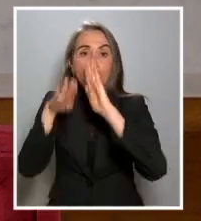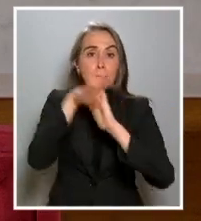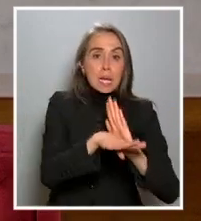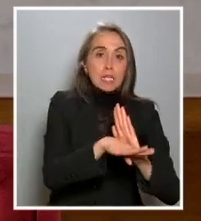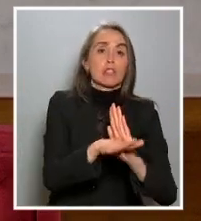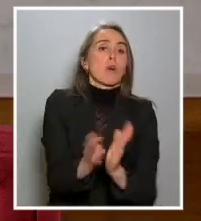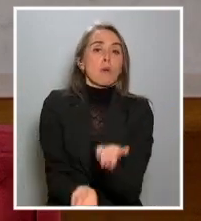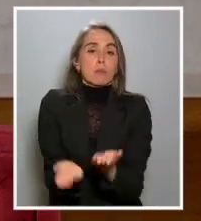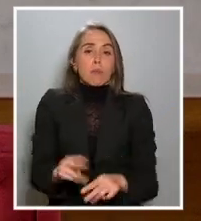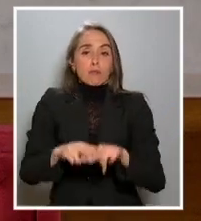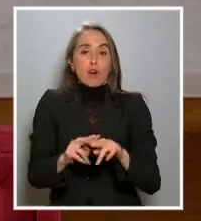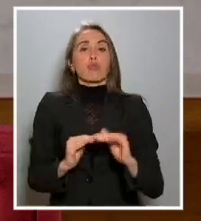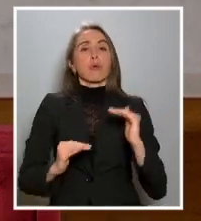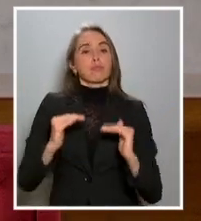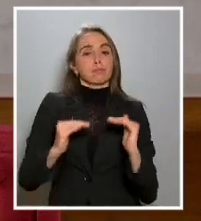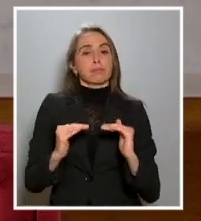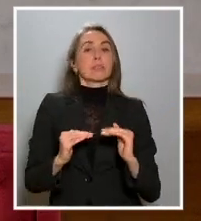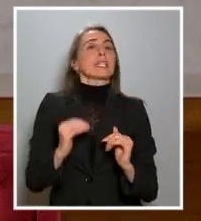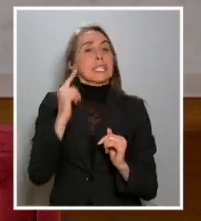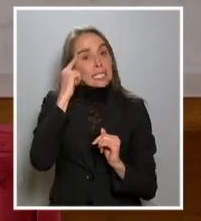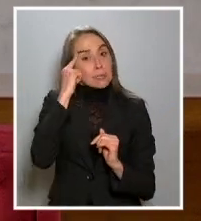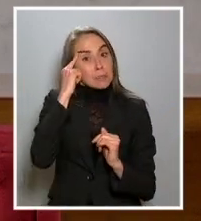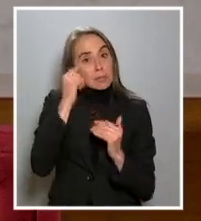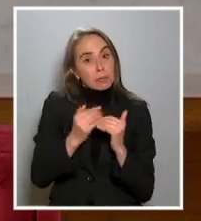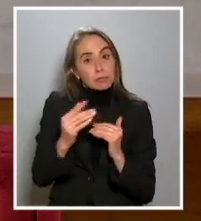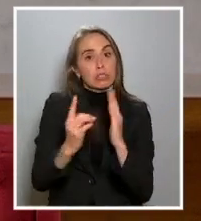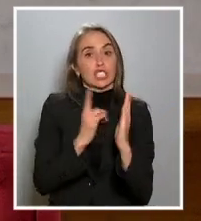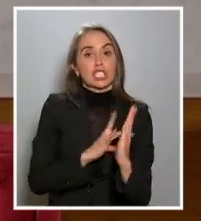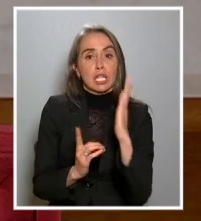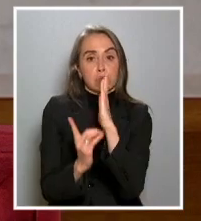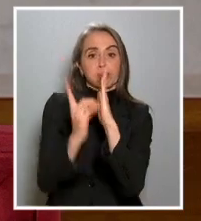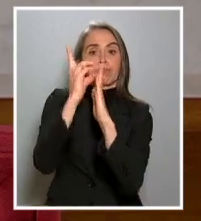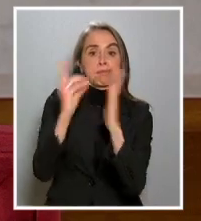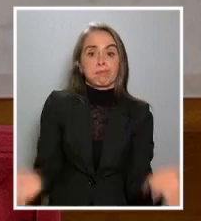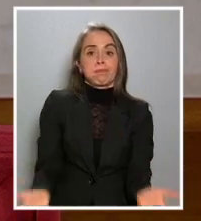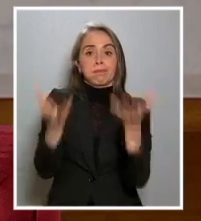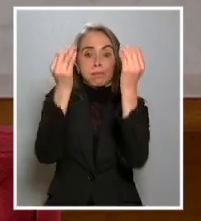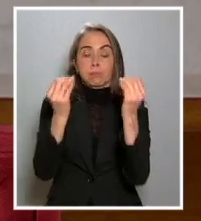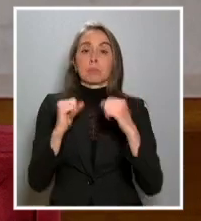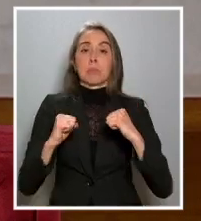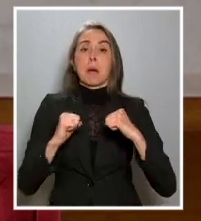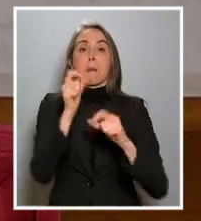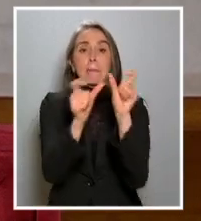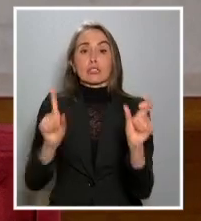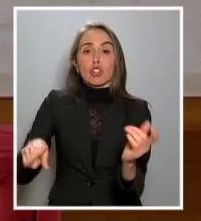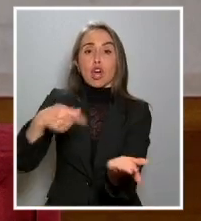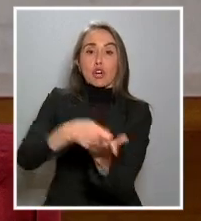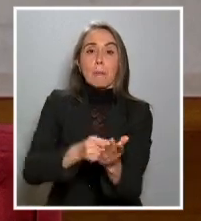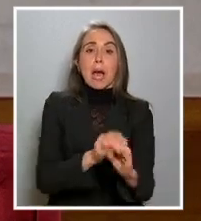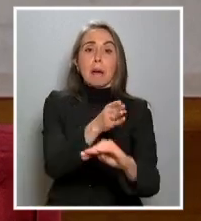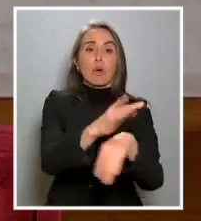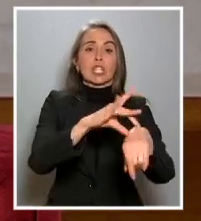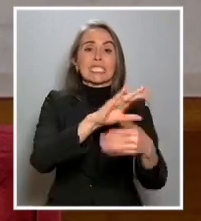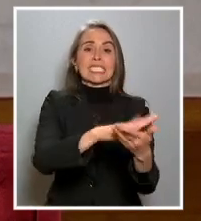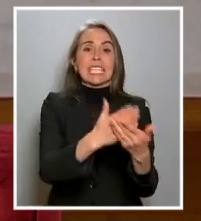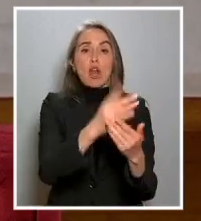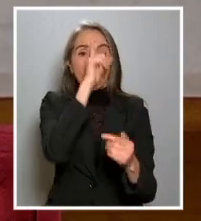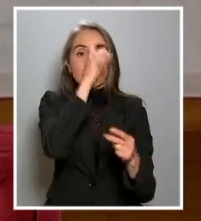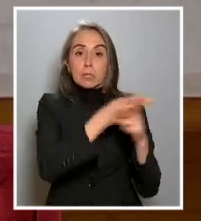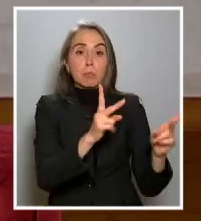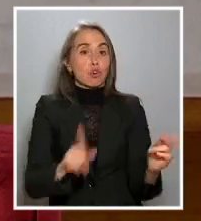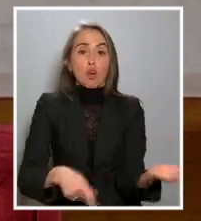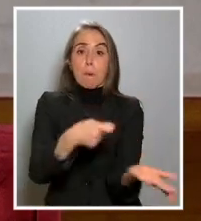equilibradas y la senda del crecimiento más sólida. Ninguna persona paga por sus atenciones de salud de la red